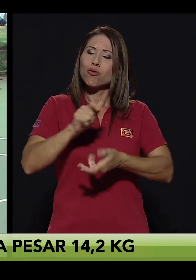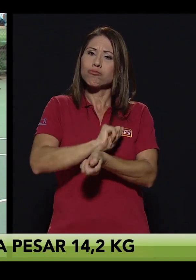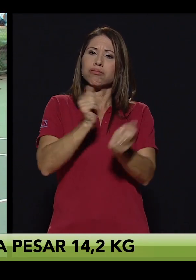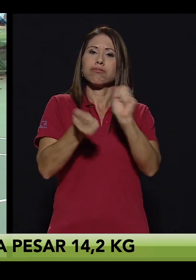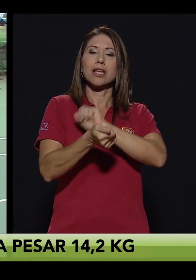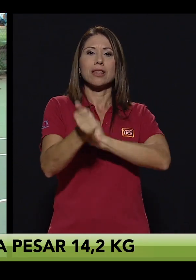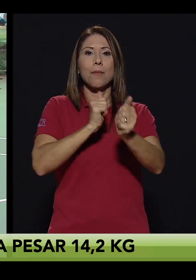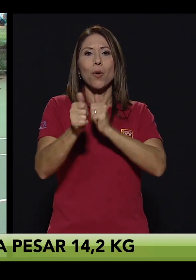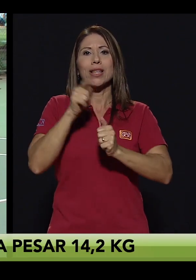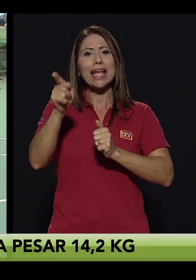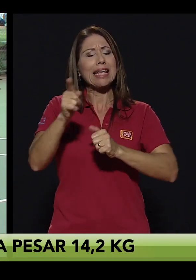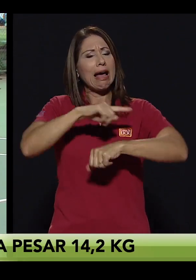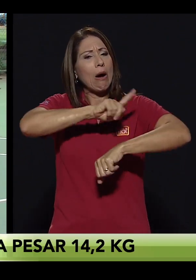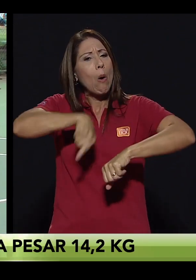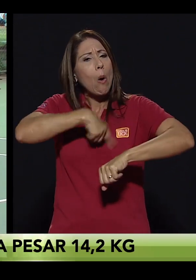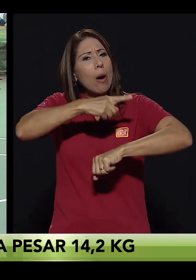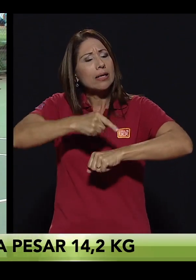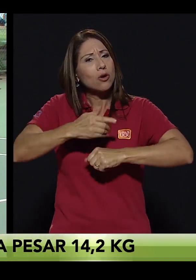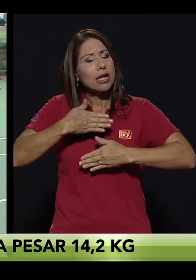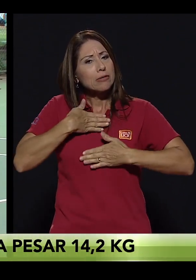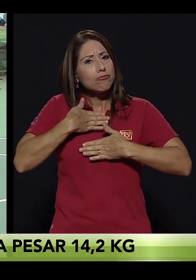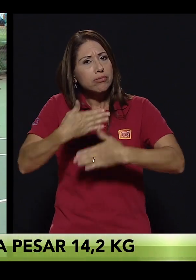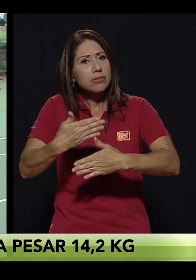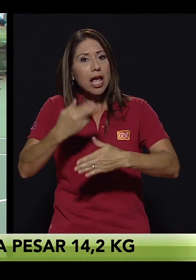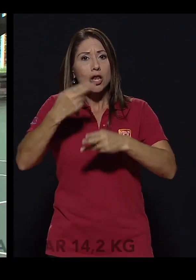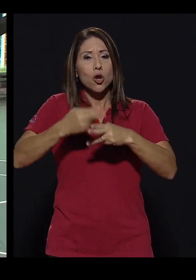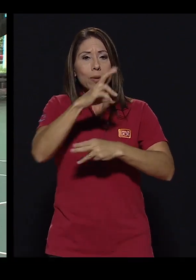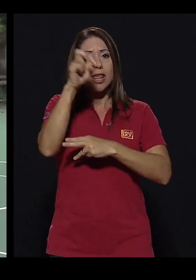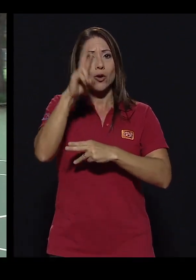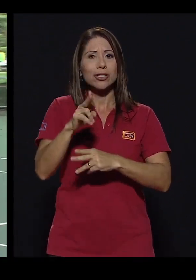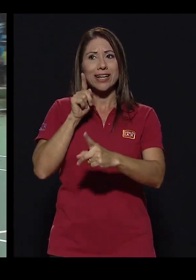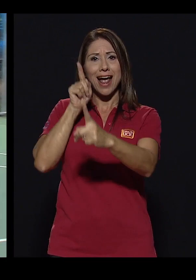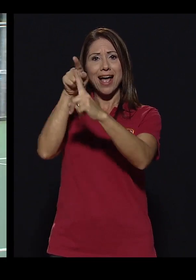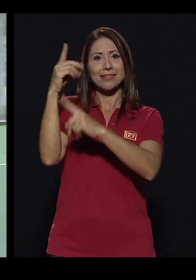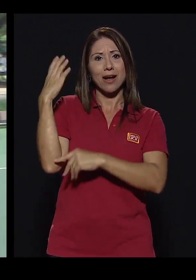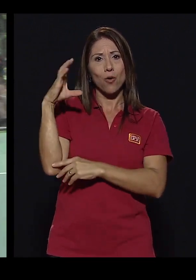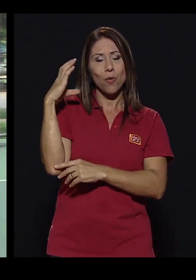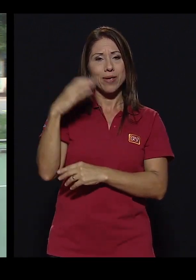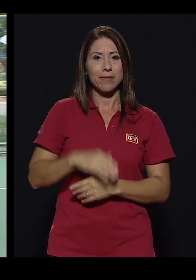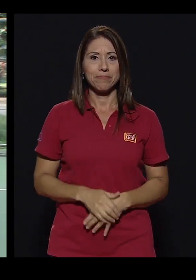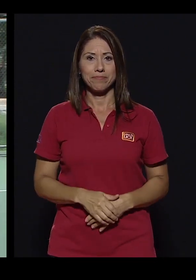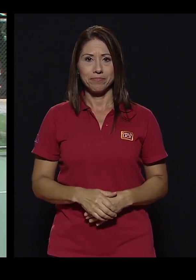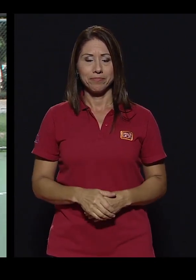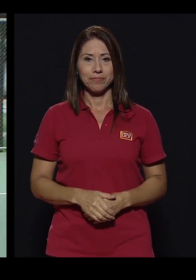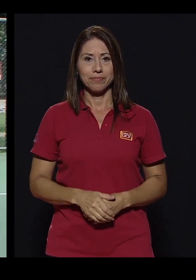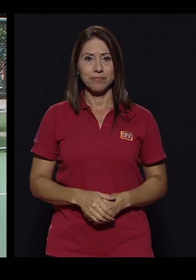al que le entrega sus horas y con el que ha llevado el nombre de costa rica- hasta colombia